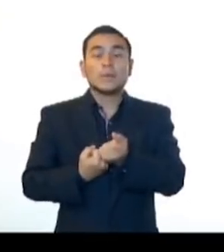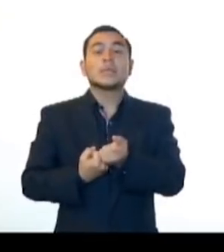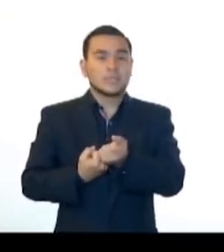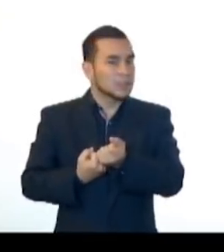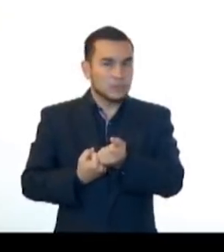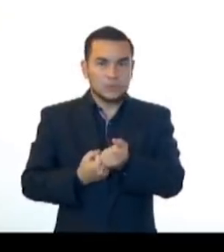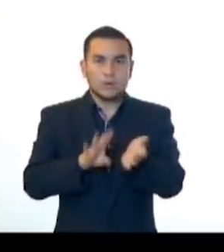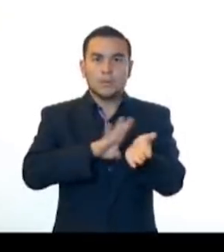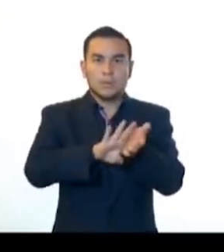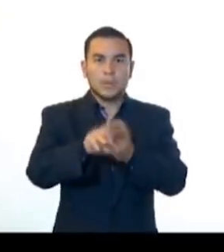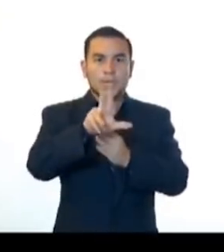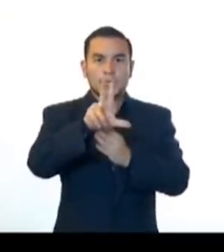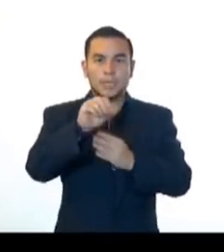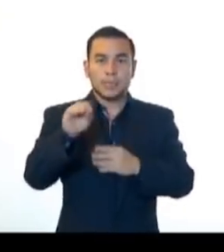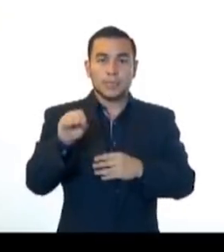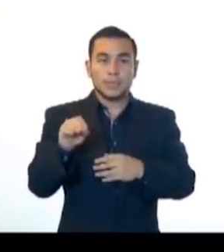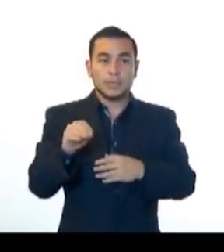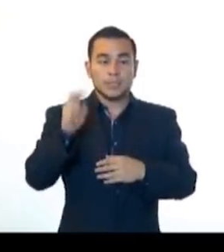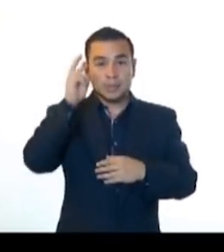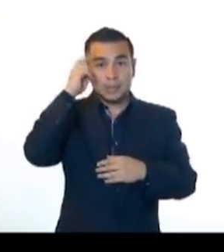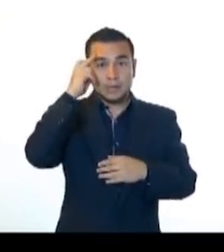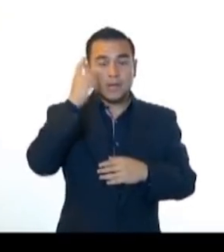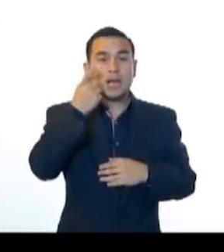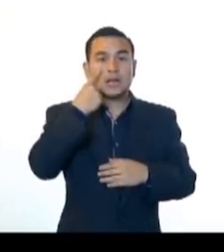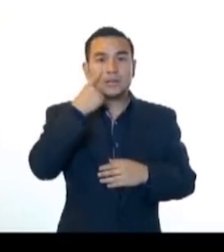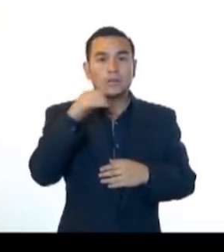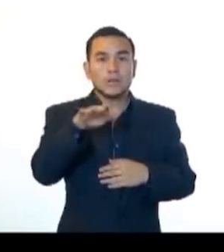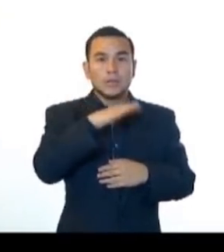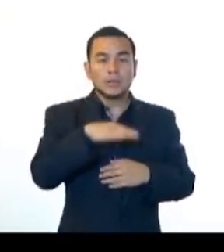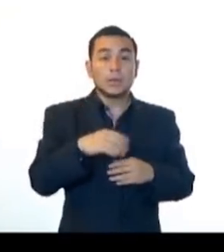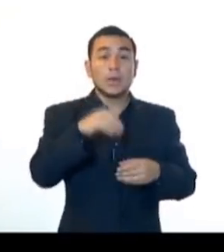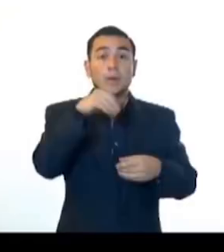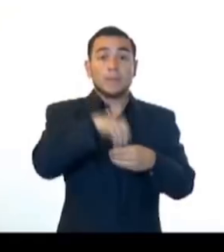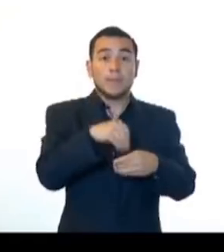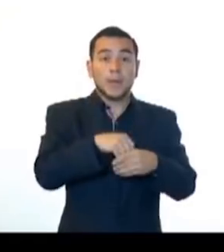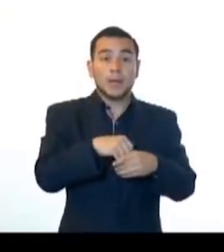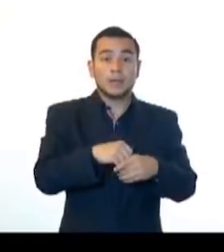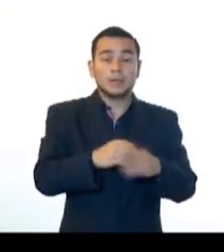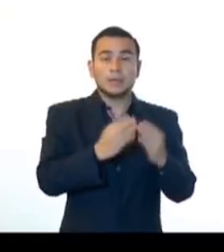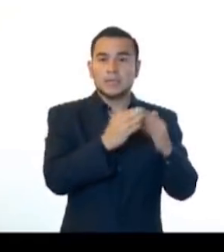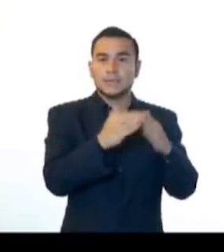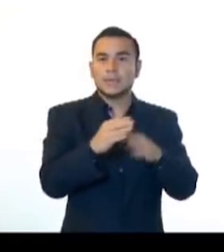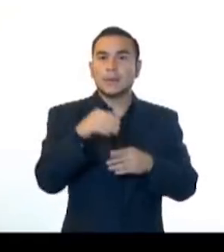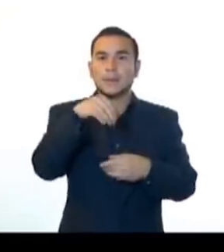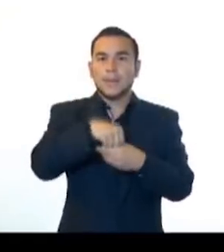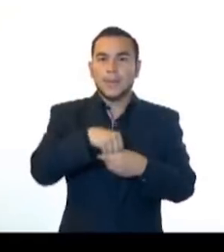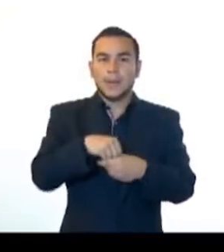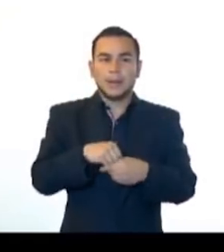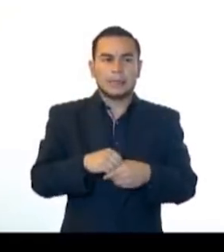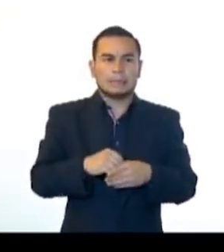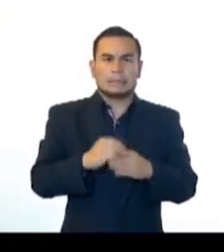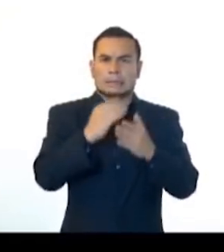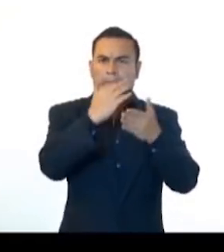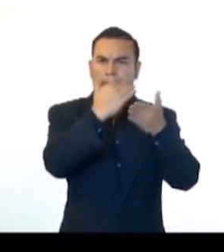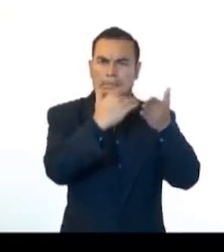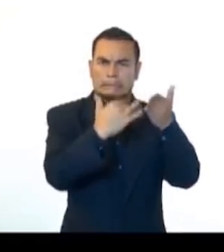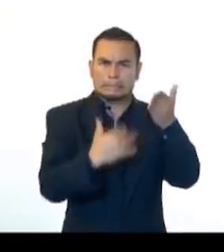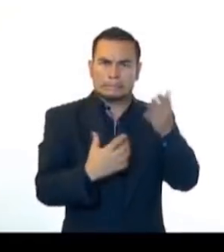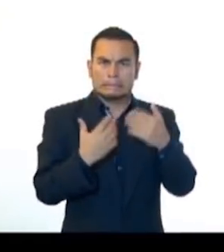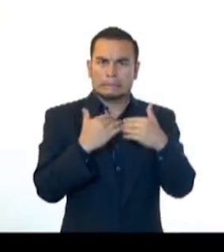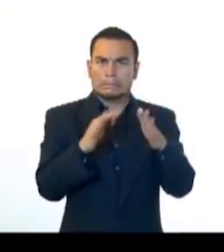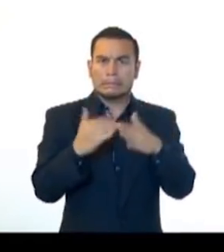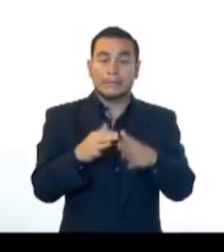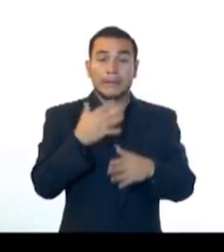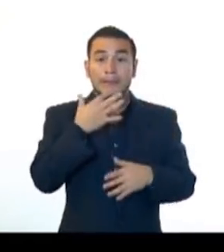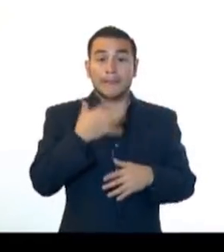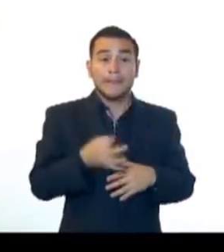alimentación de tu hogar, tu pago deberá ser retirado en ventanilla en cualquiera de las siguientes sucursales. Y ahí hay un botón para ver las sucursales.